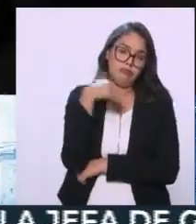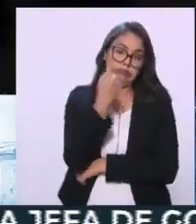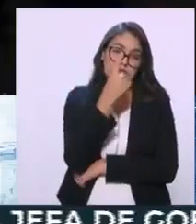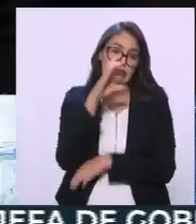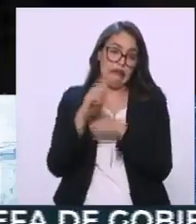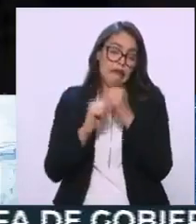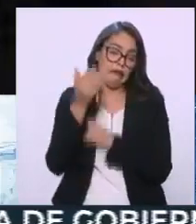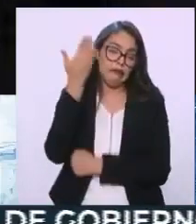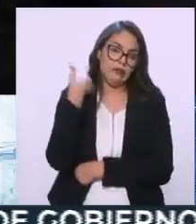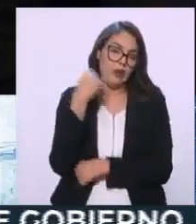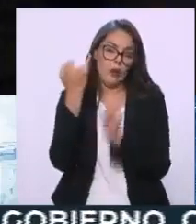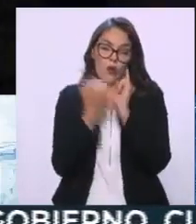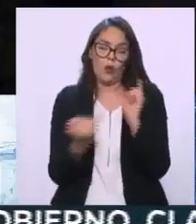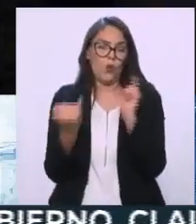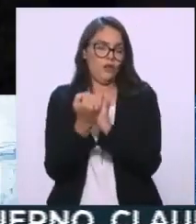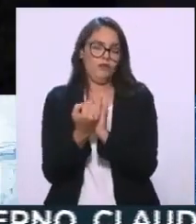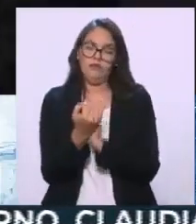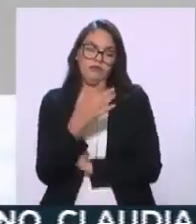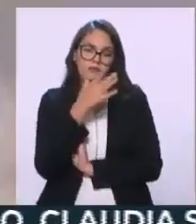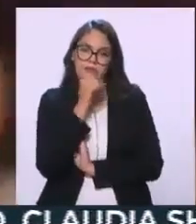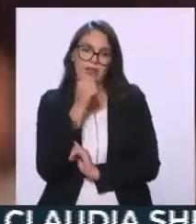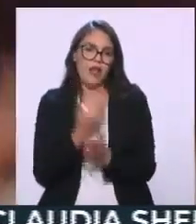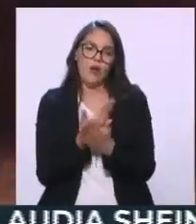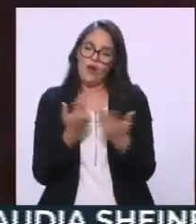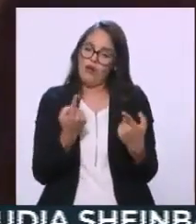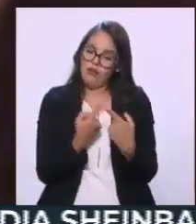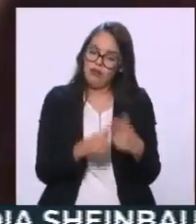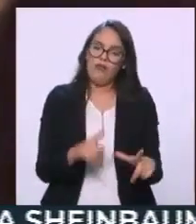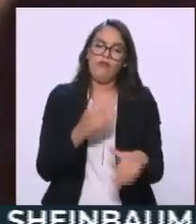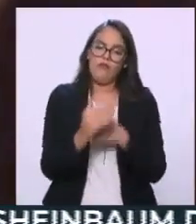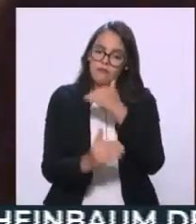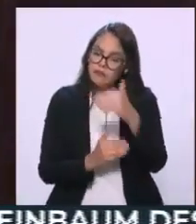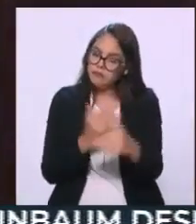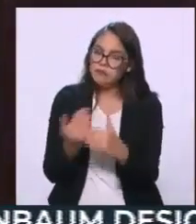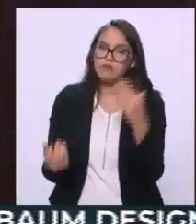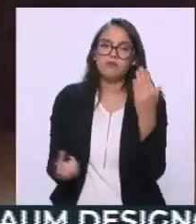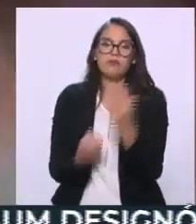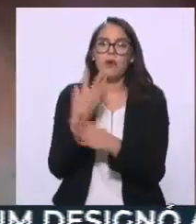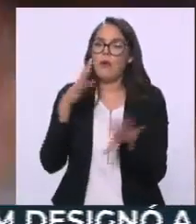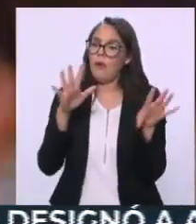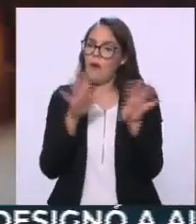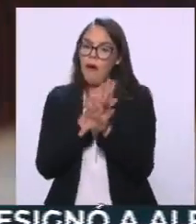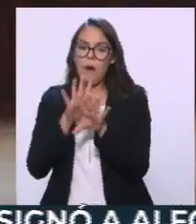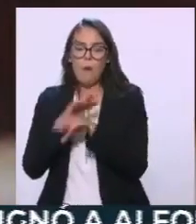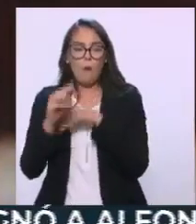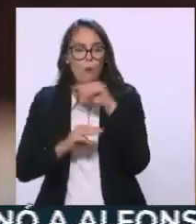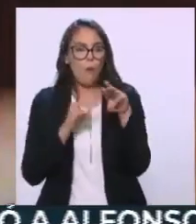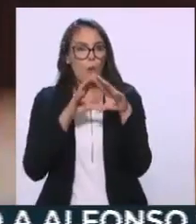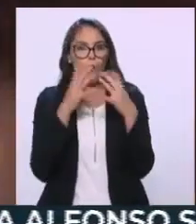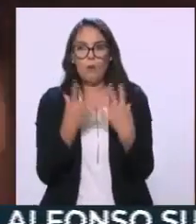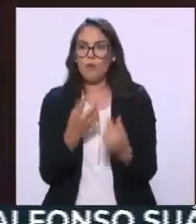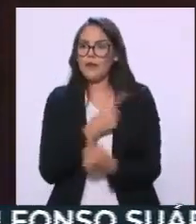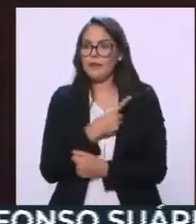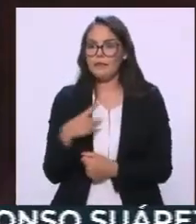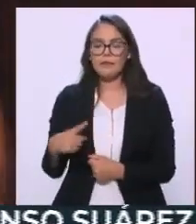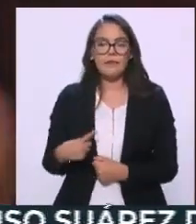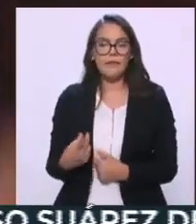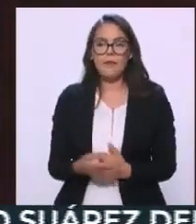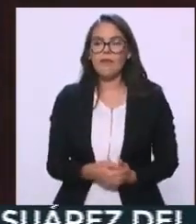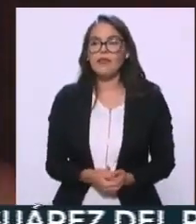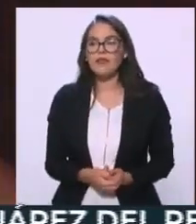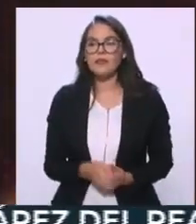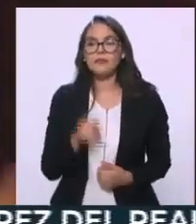muy grande, hay un avance de las ultraderechas mundiales que han borrado ya la frontera con las